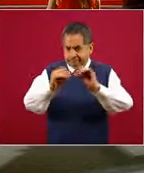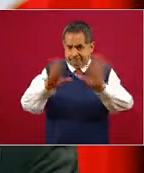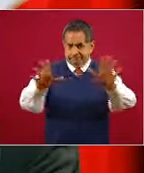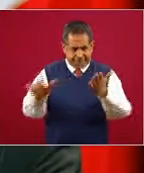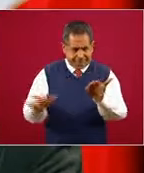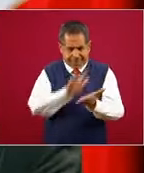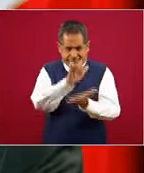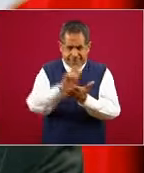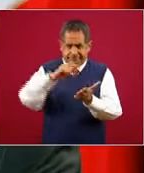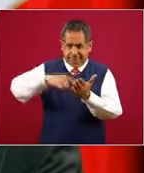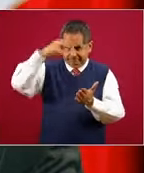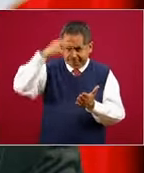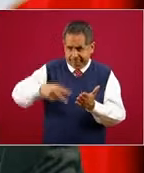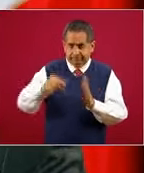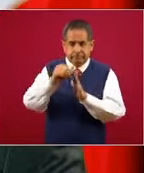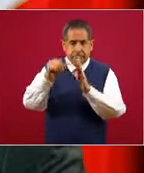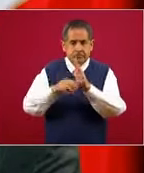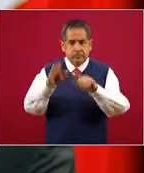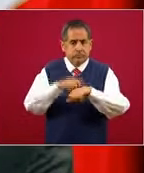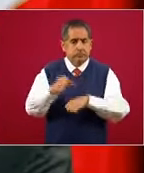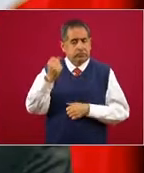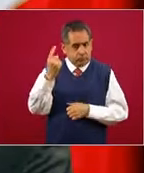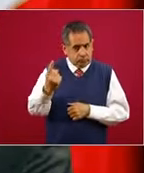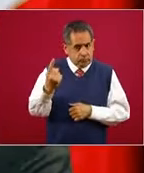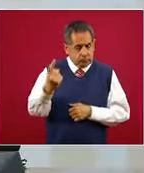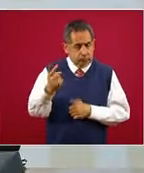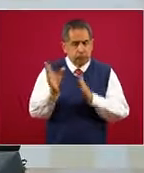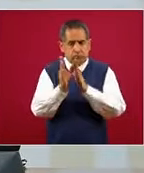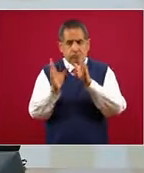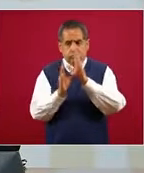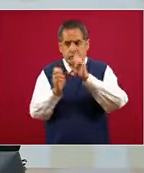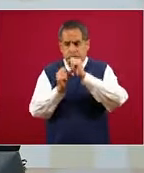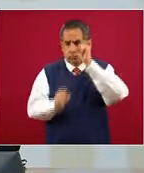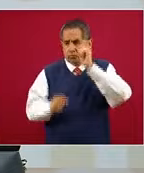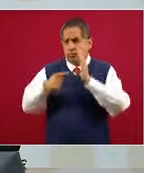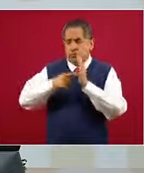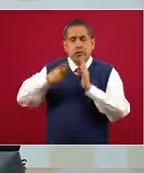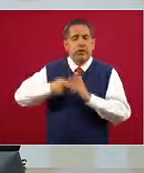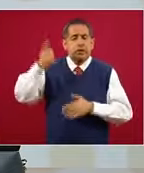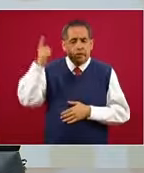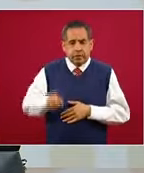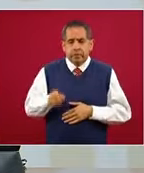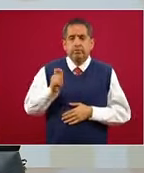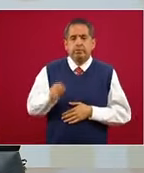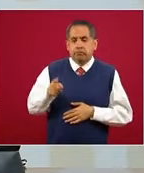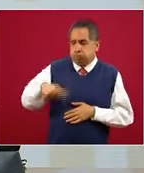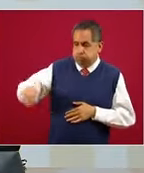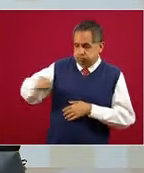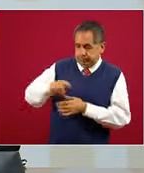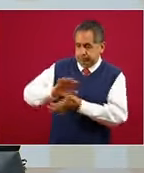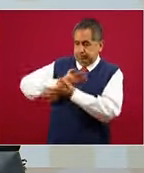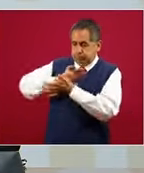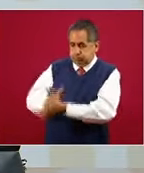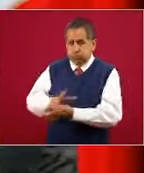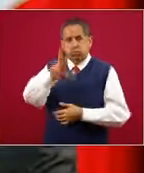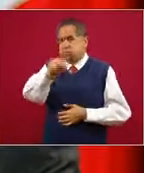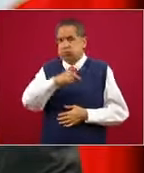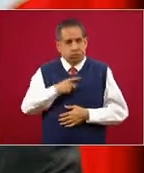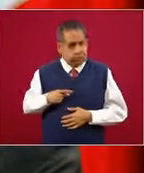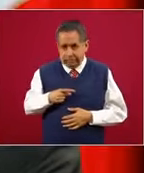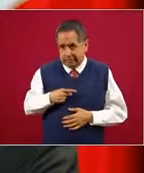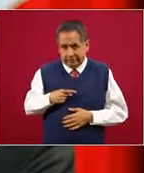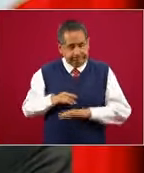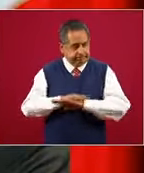leyes mexicanas, empezando por el artículo 1 de nuestra Constitución, protegen de la discriminación